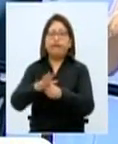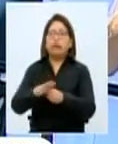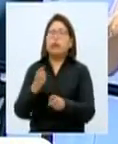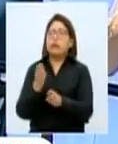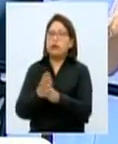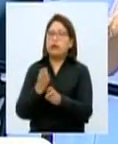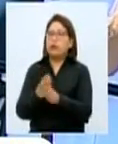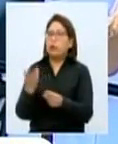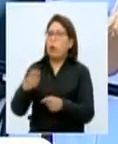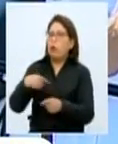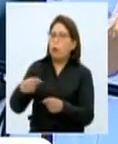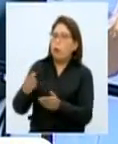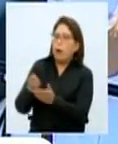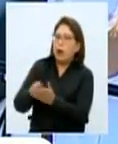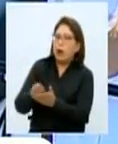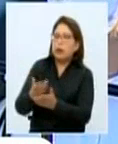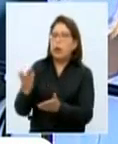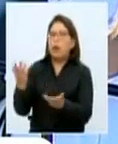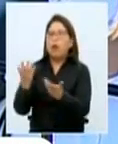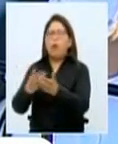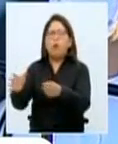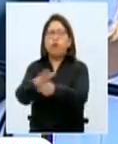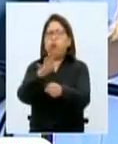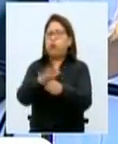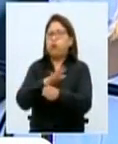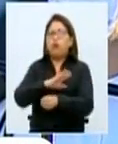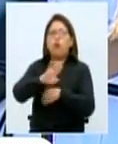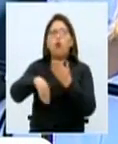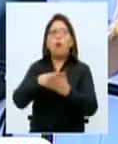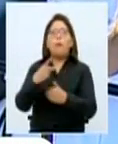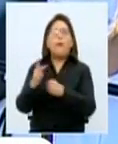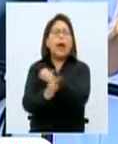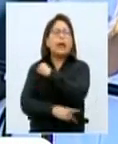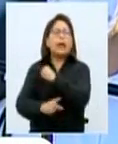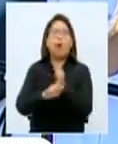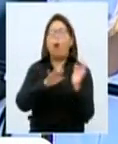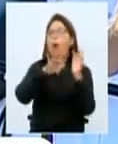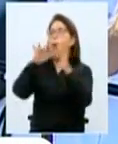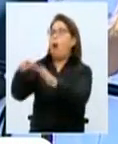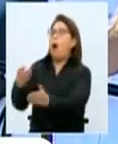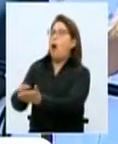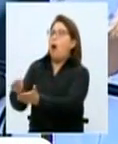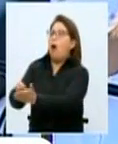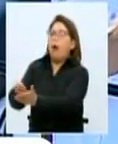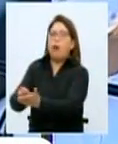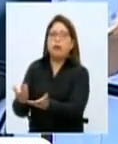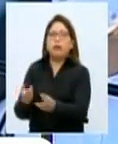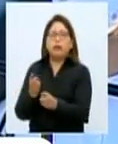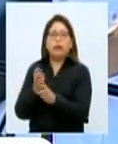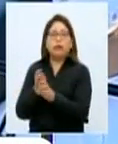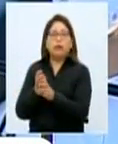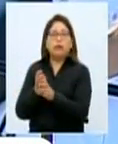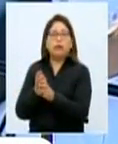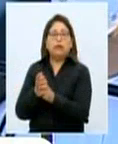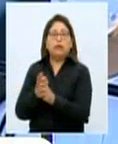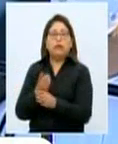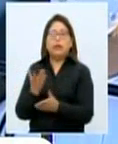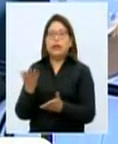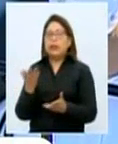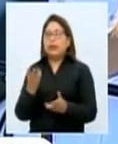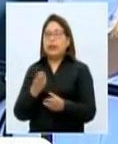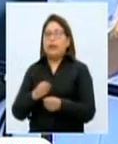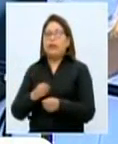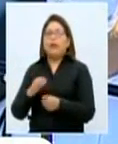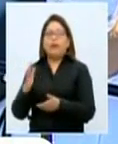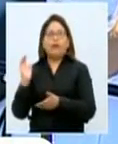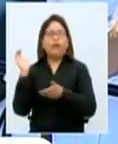difícil conseguirlas, todos los países están en la compra, todos quieren comprar y la producción evidentemente